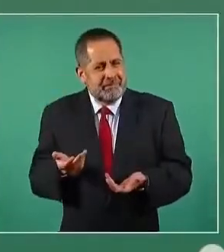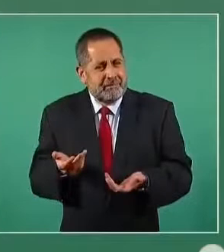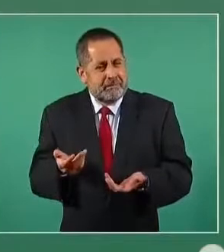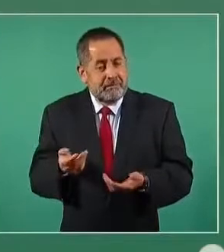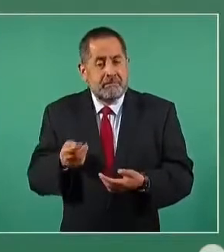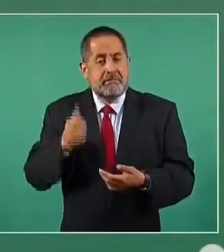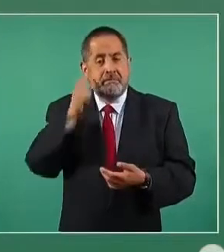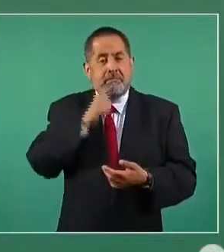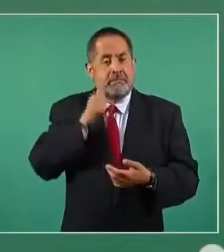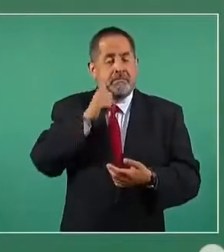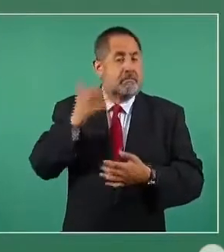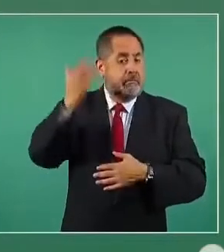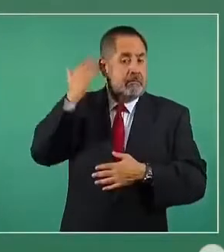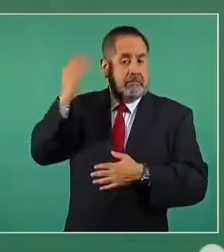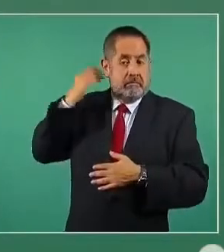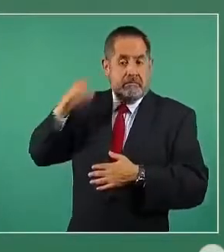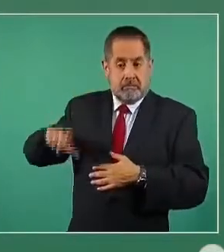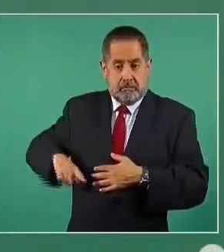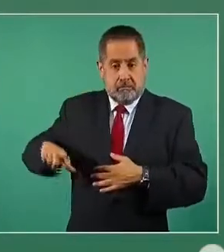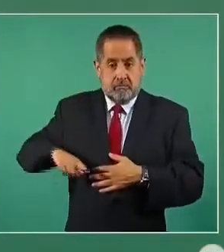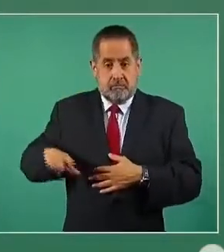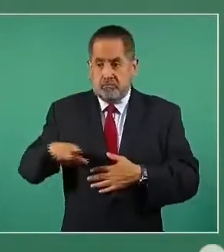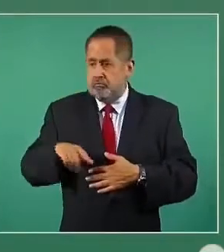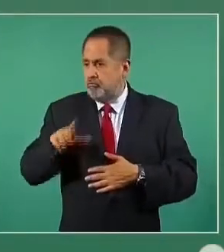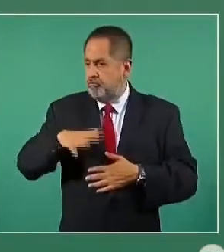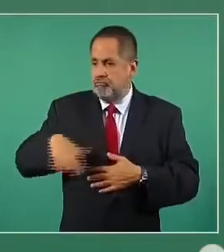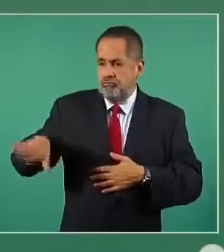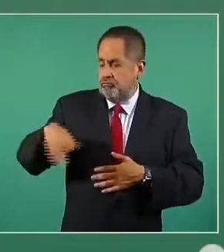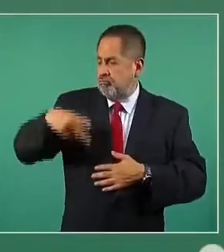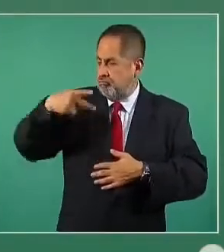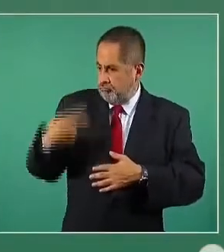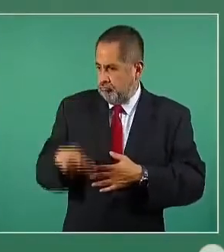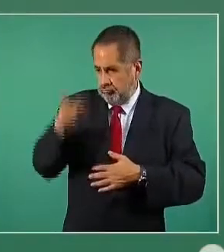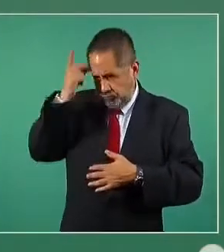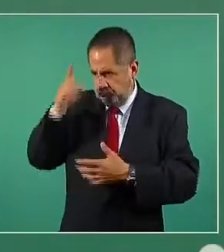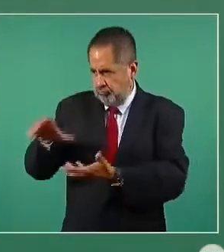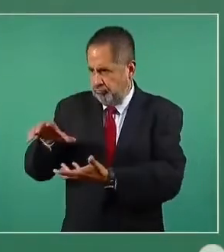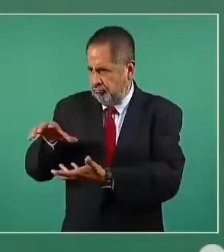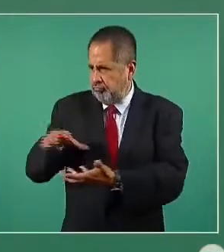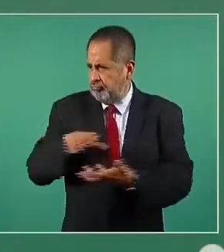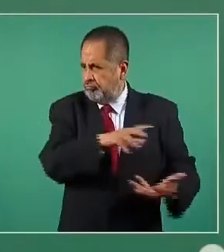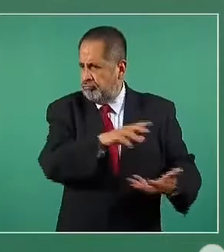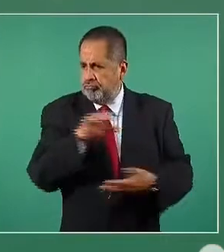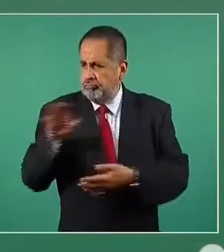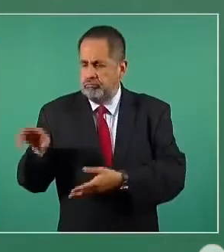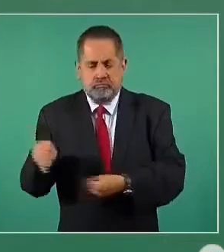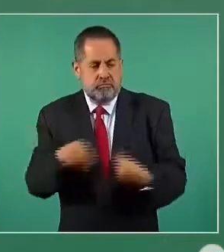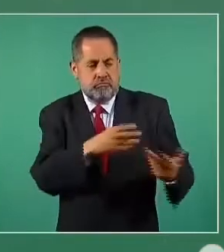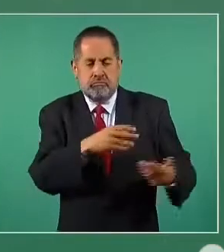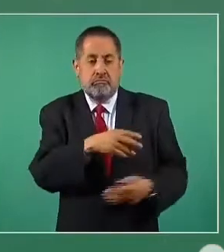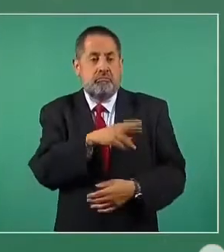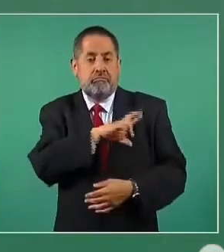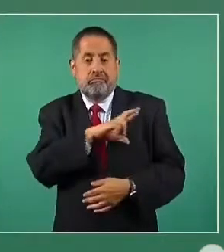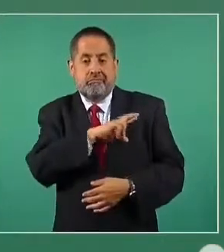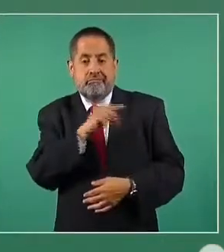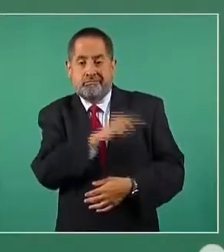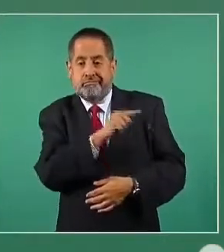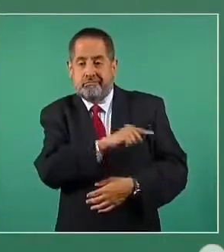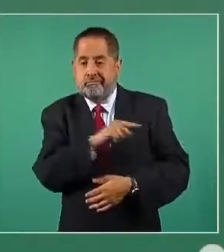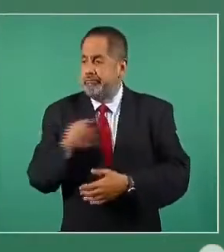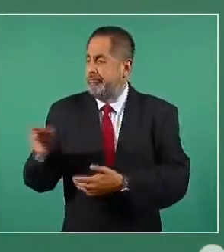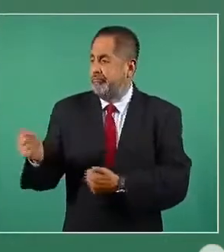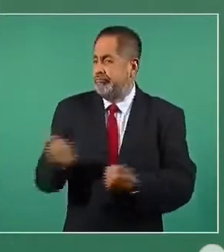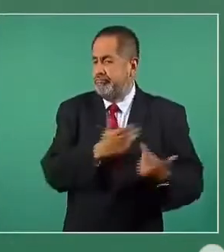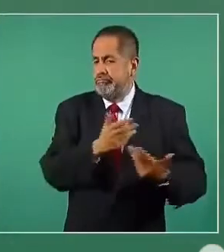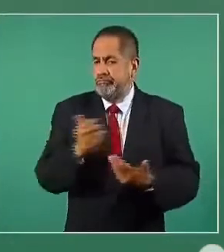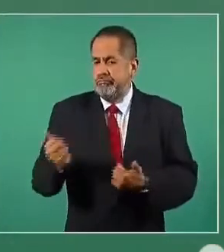transferir los bienes del pueblo y de la nación a particulares. Y para eso